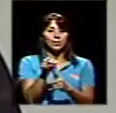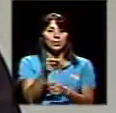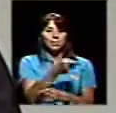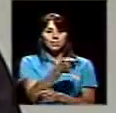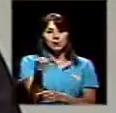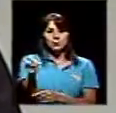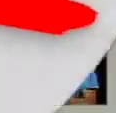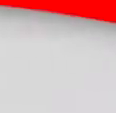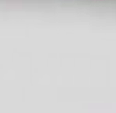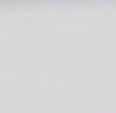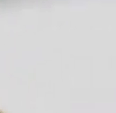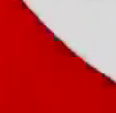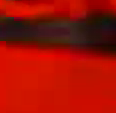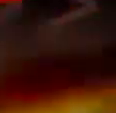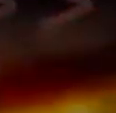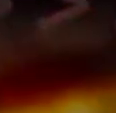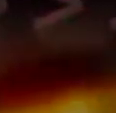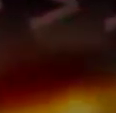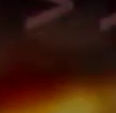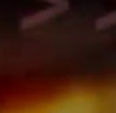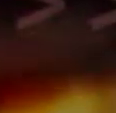de...